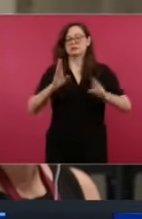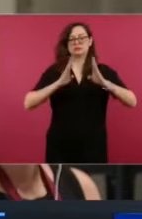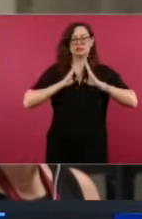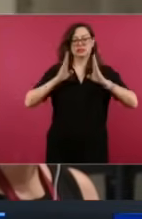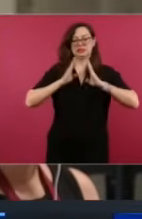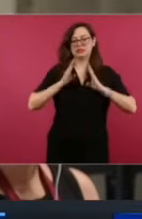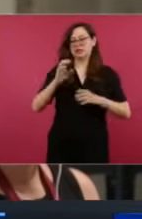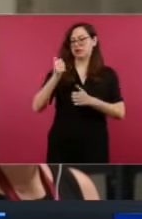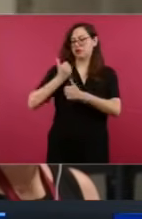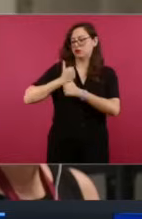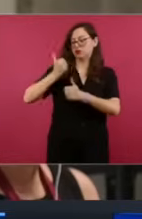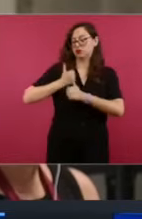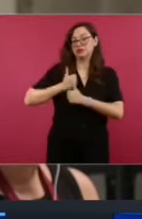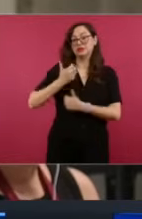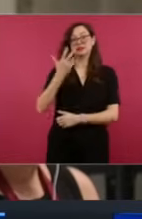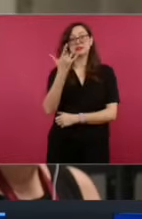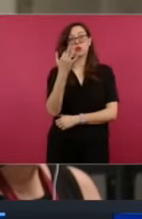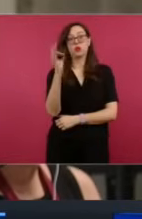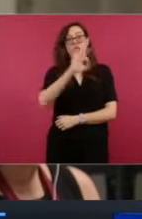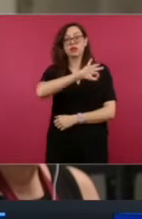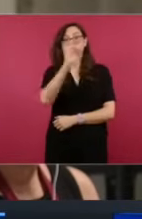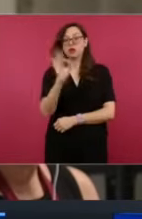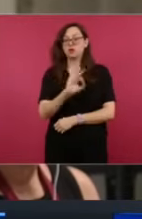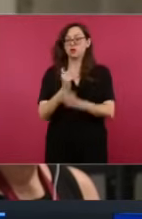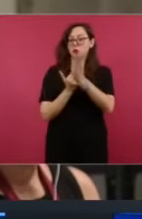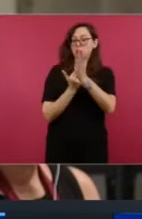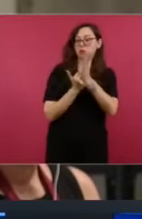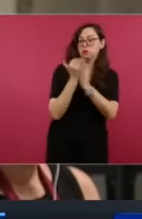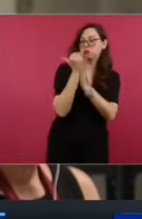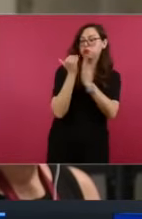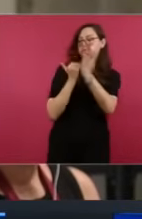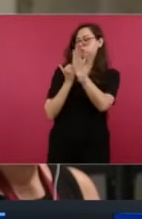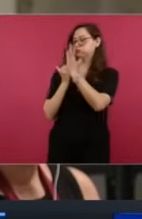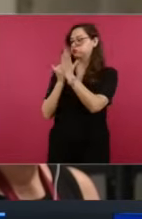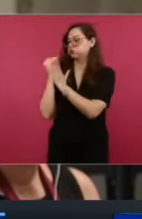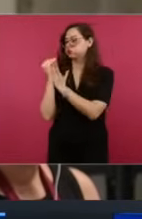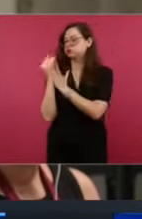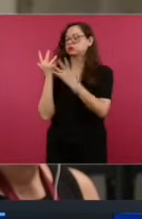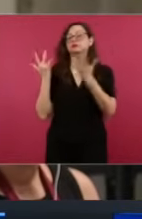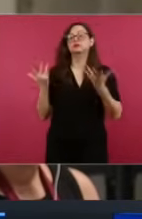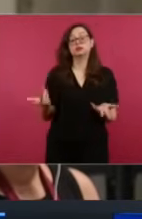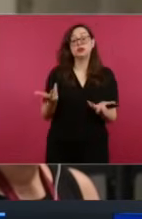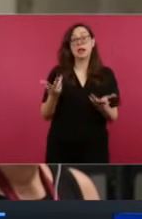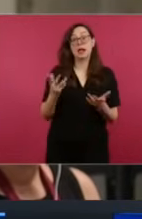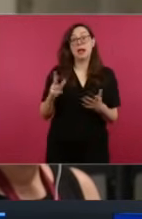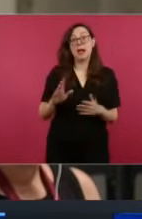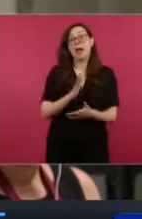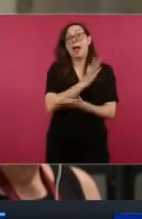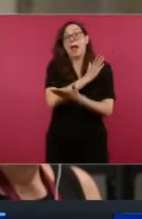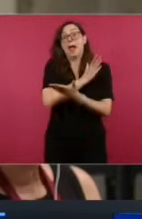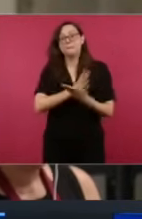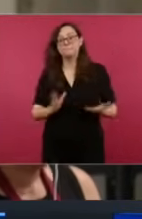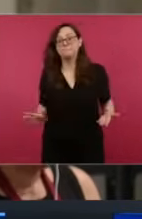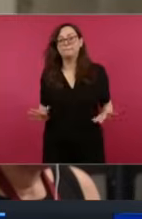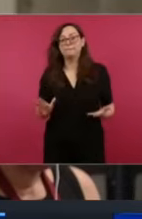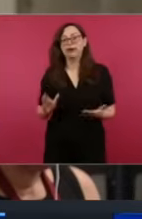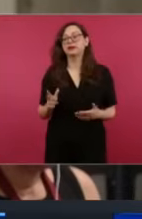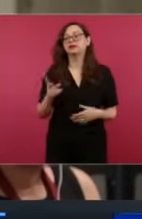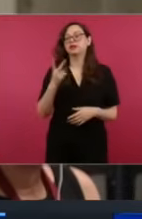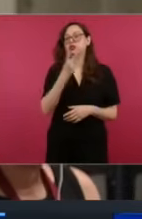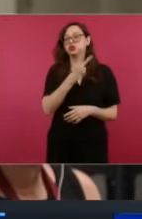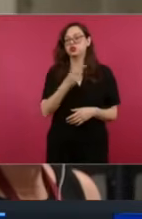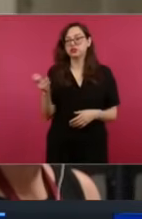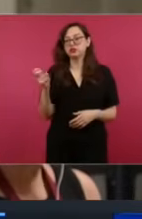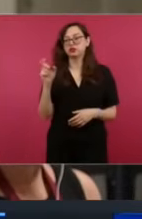de la televisión, yo veo bastante televisión, noticias por televisión por las noches, y es que lo que sucede es que